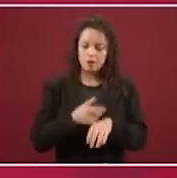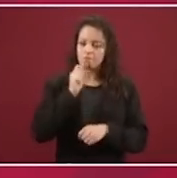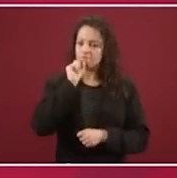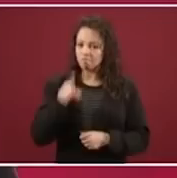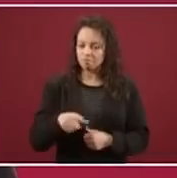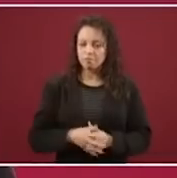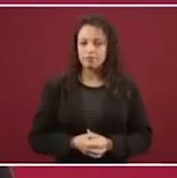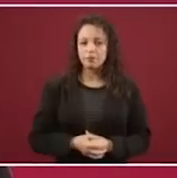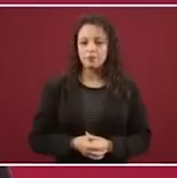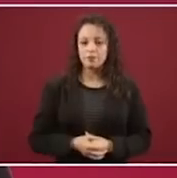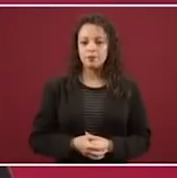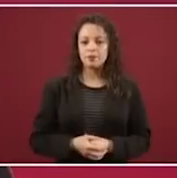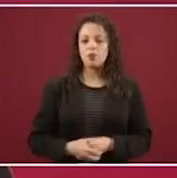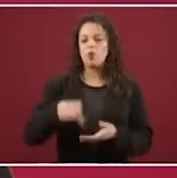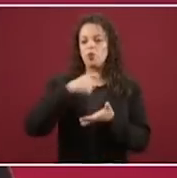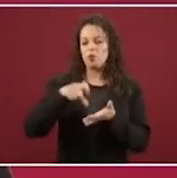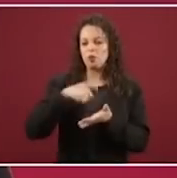las adquisiciones,